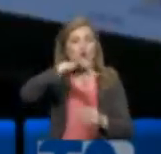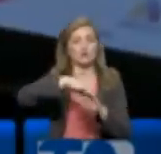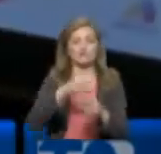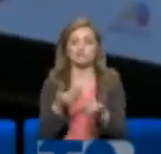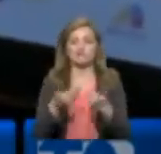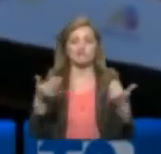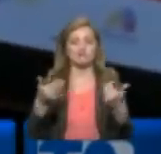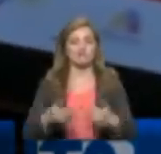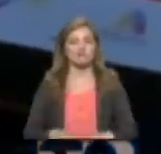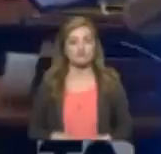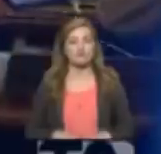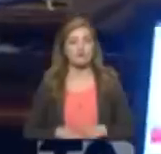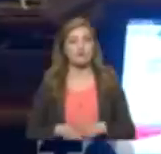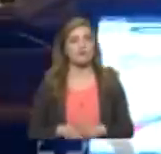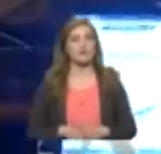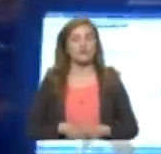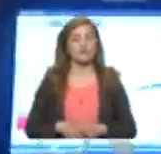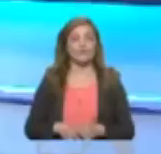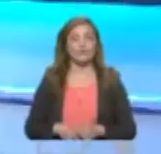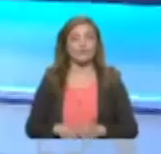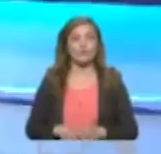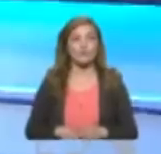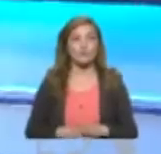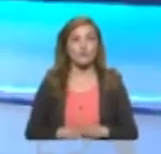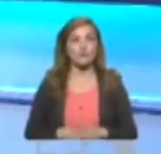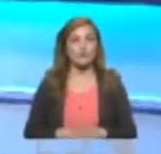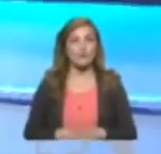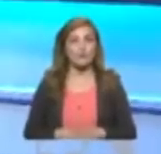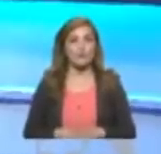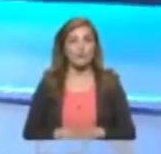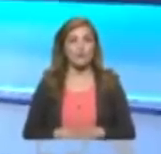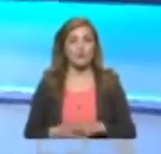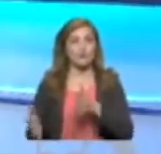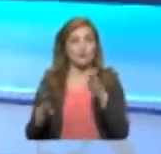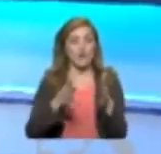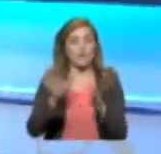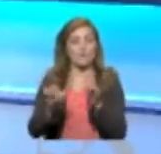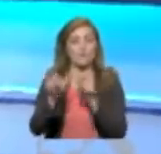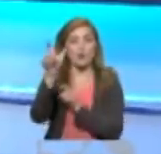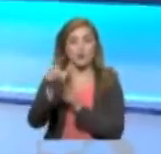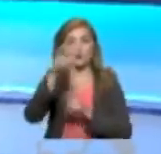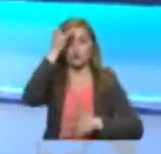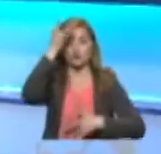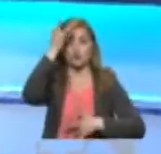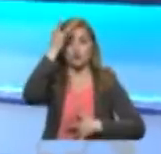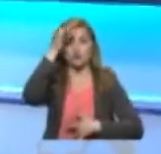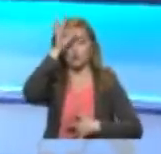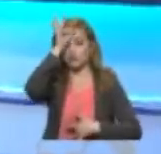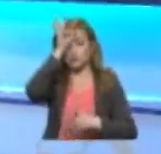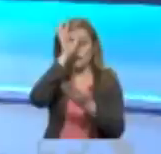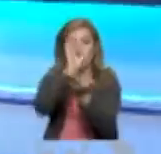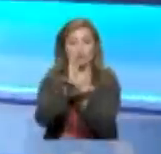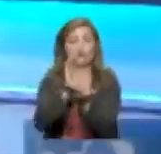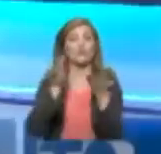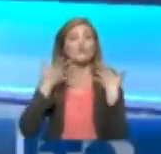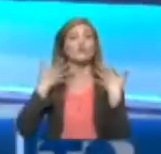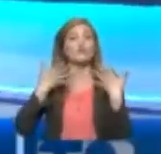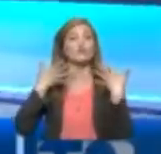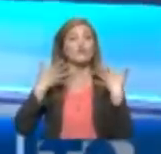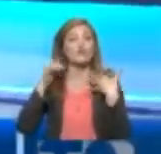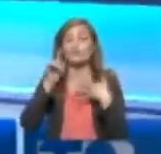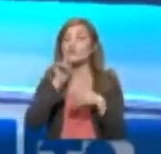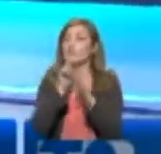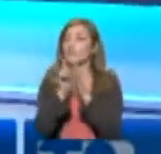en quito andrew a samaniego 24 horas un paciente del hospital del iess señor maldonado carbo de guayaquil